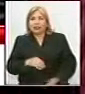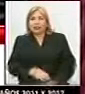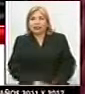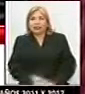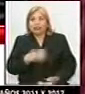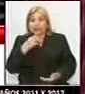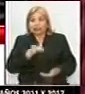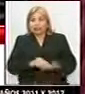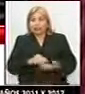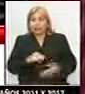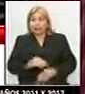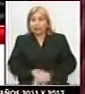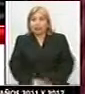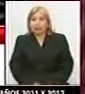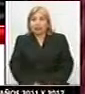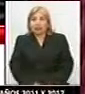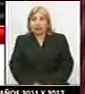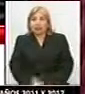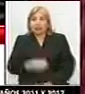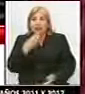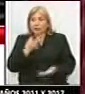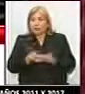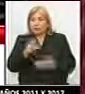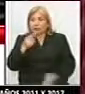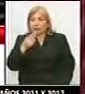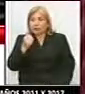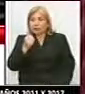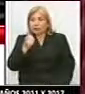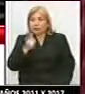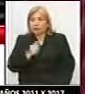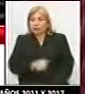popular, del año 2006 al 2010.